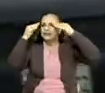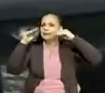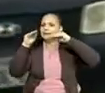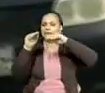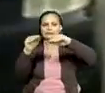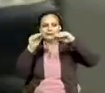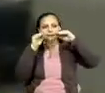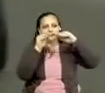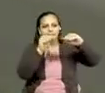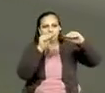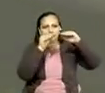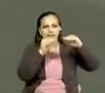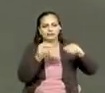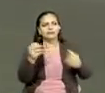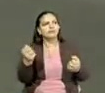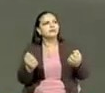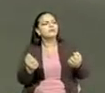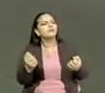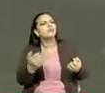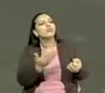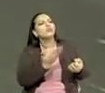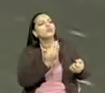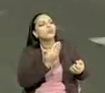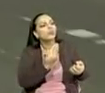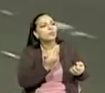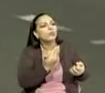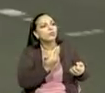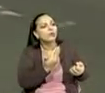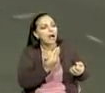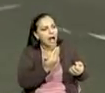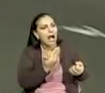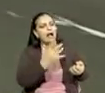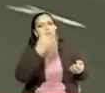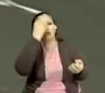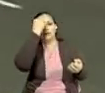el nuevo sentido que tiene. Pero si yo vengo en un vehículo por la